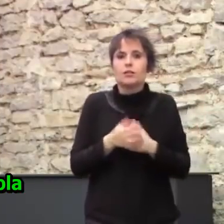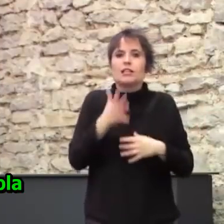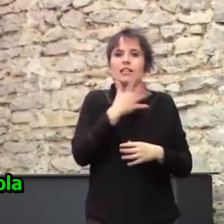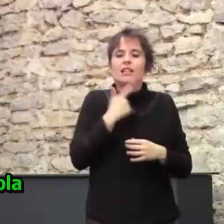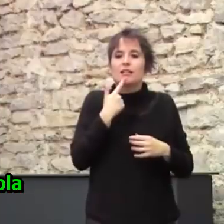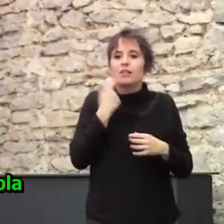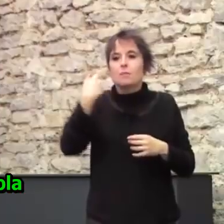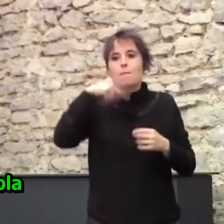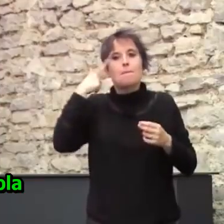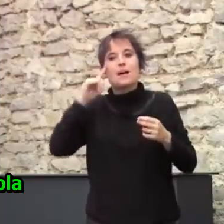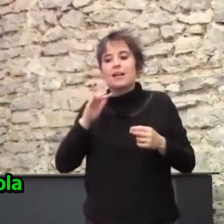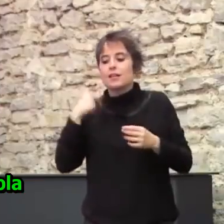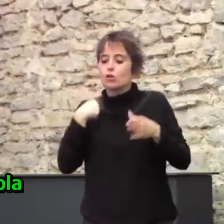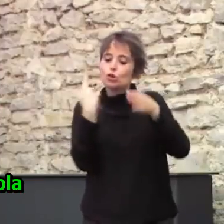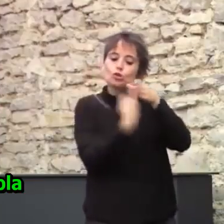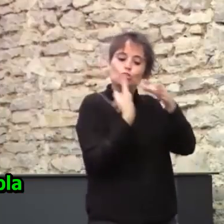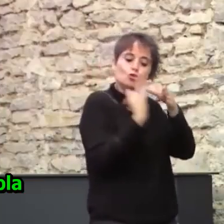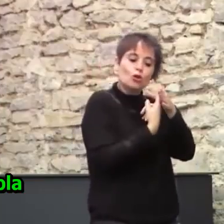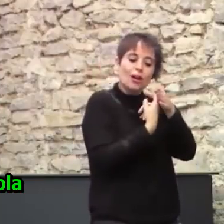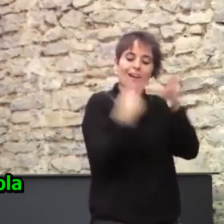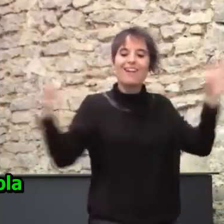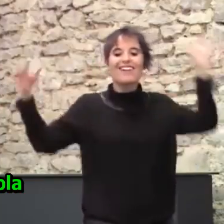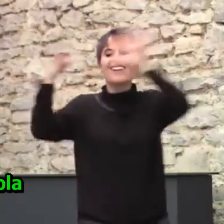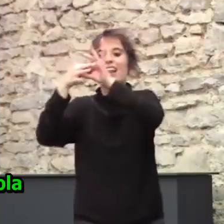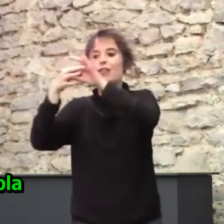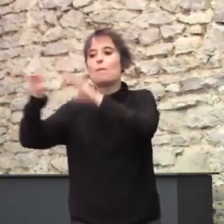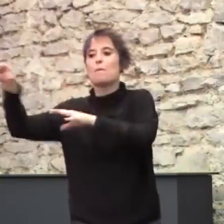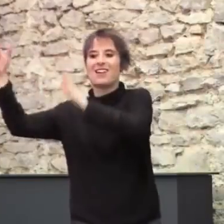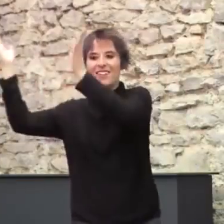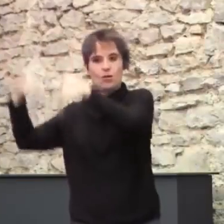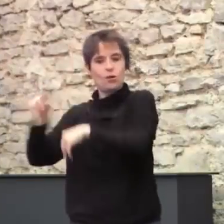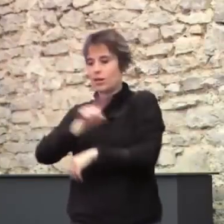que asimilemos estar sola a no tener pareja.